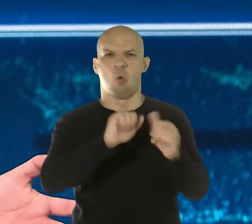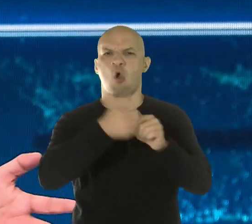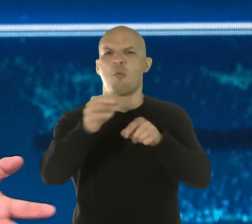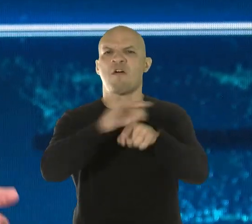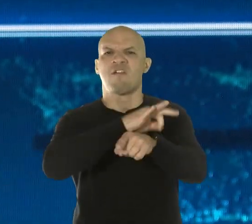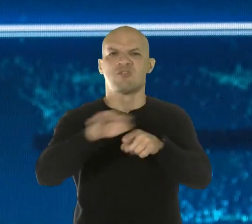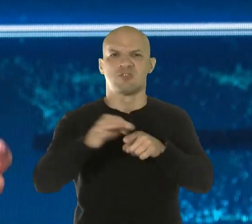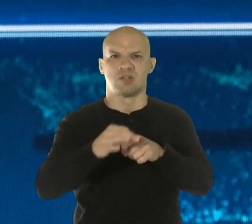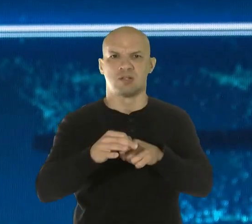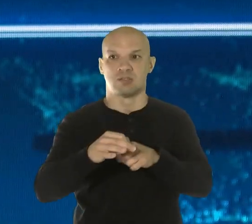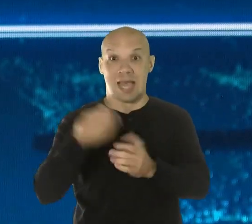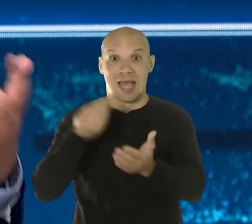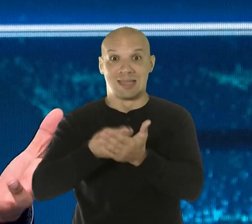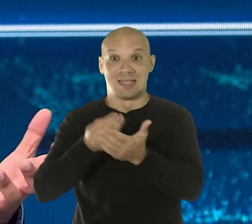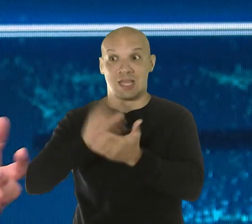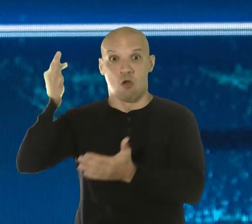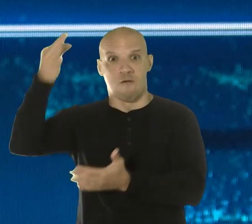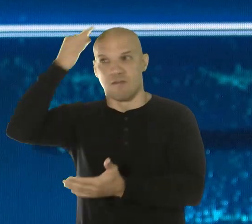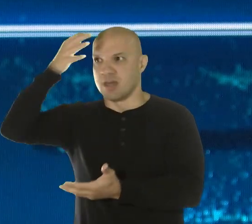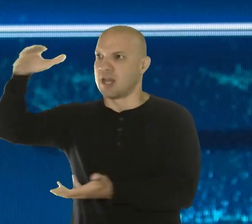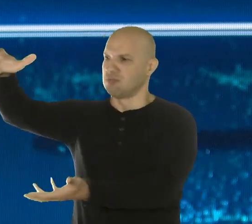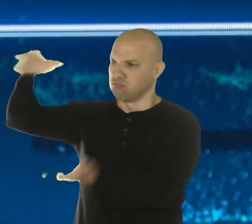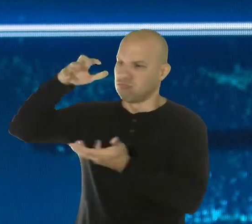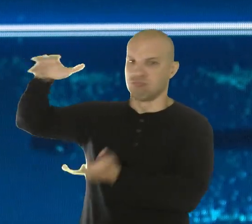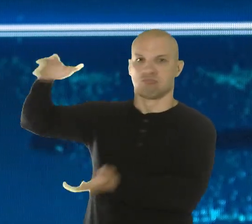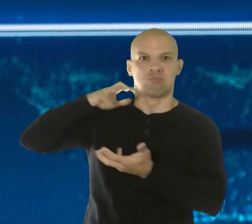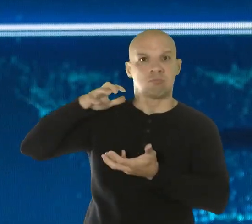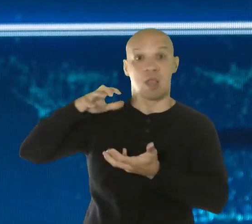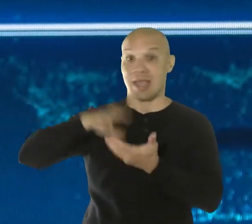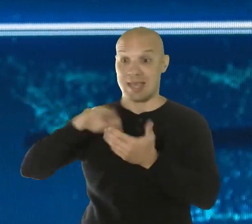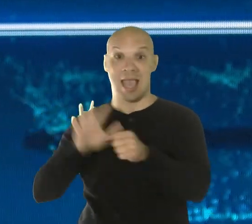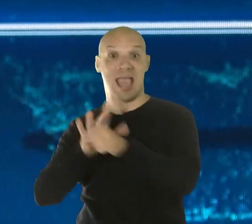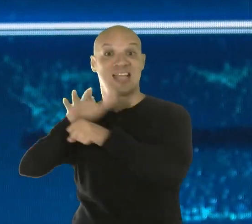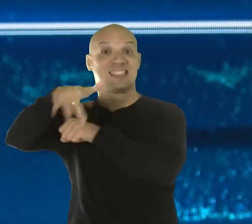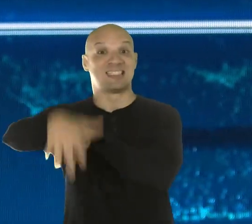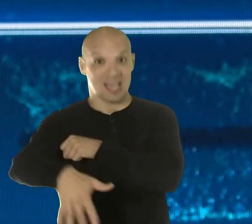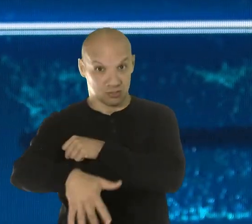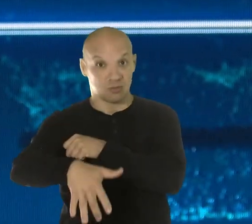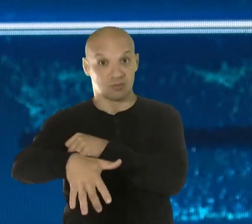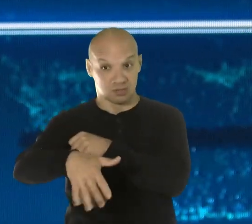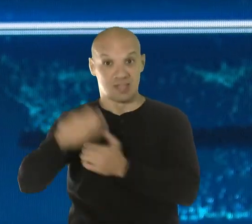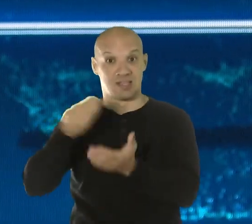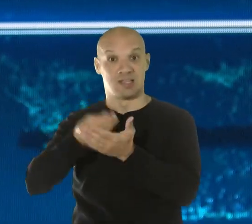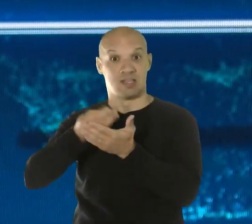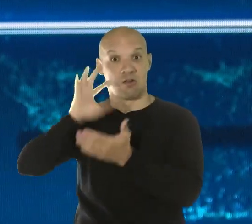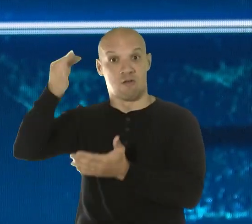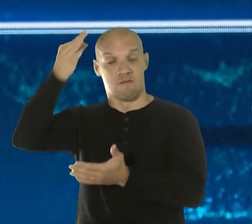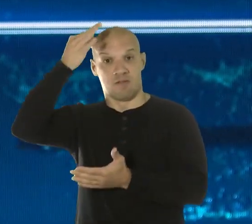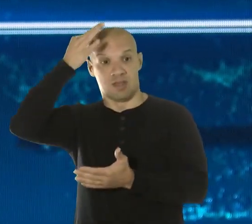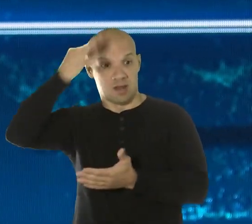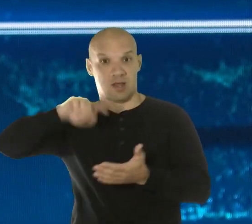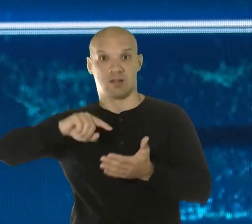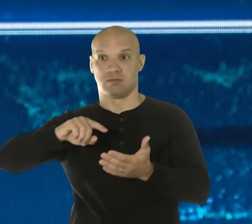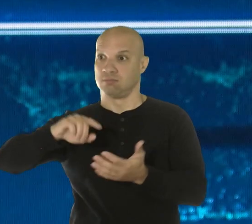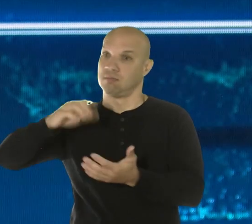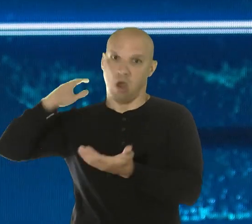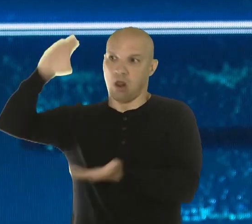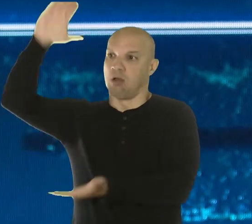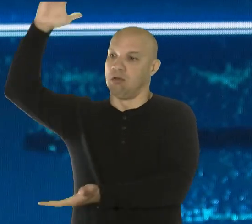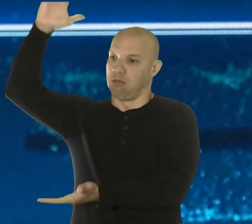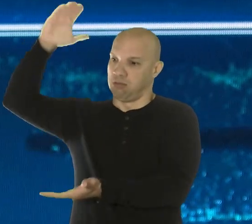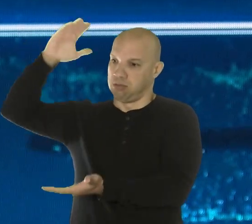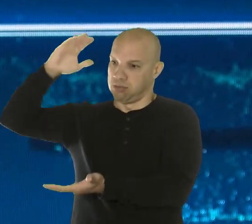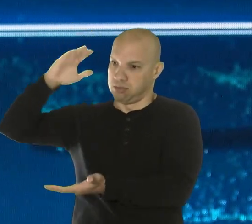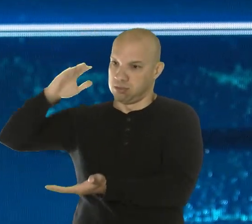a utilizarse y este exceso de fondos federales que tenemos corriendo en el sistema o en la economía de Puerto Rico comience a decaer, ¿no? Ahí